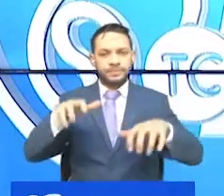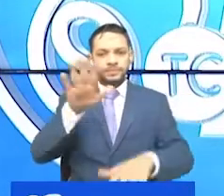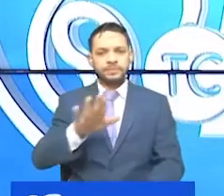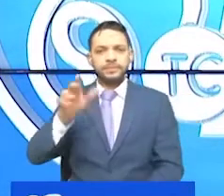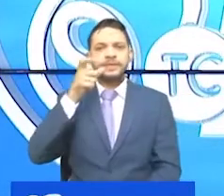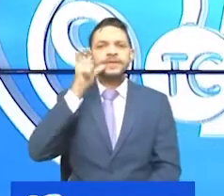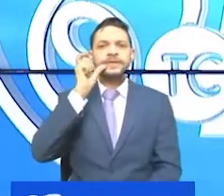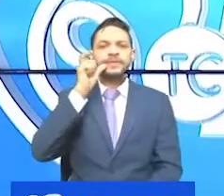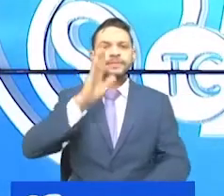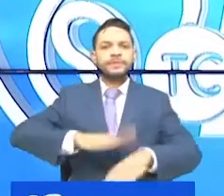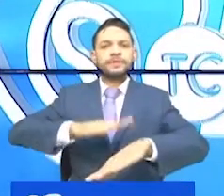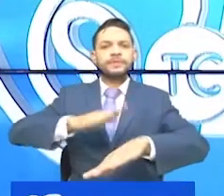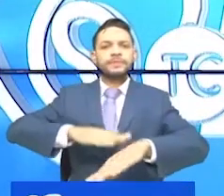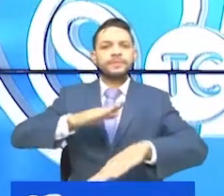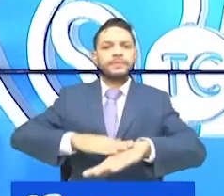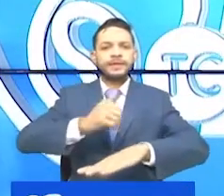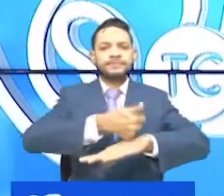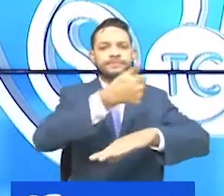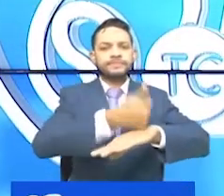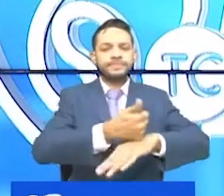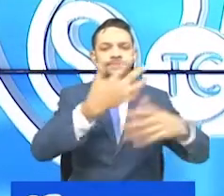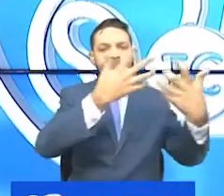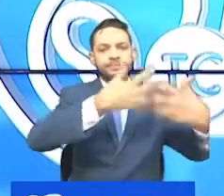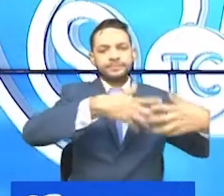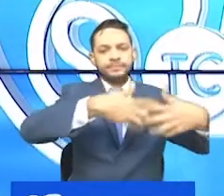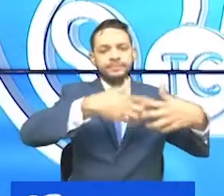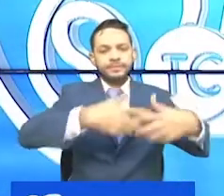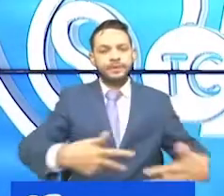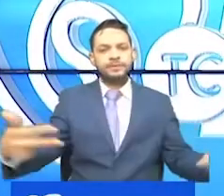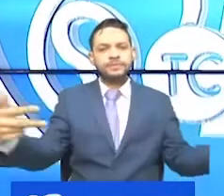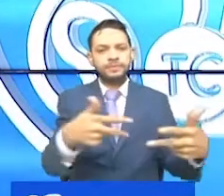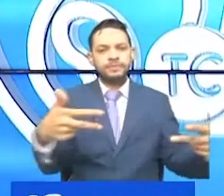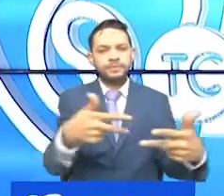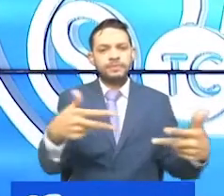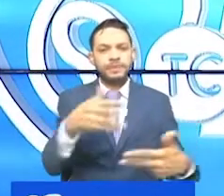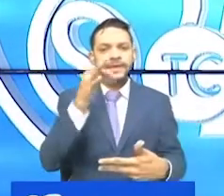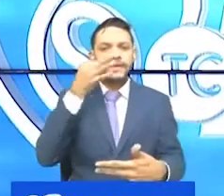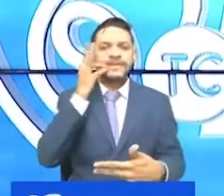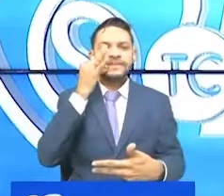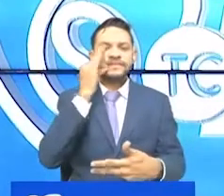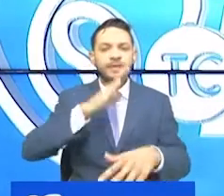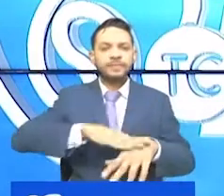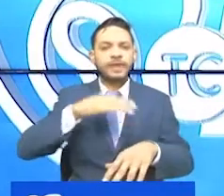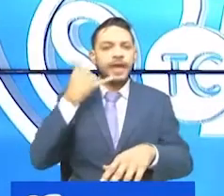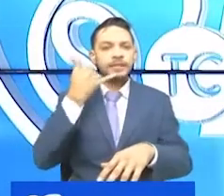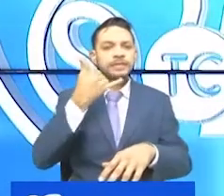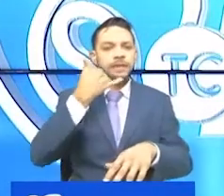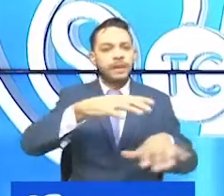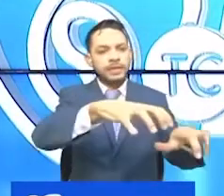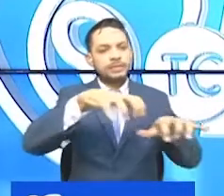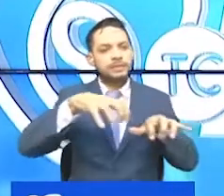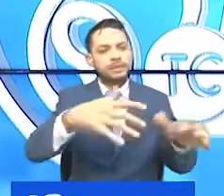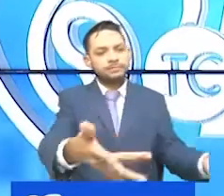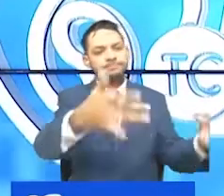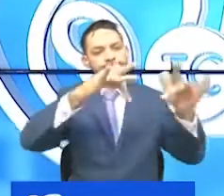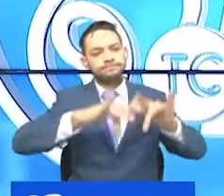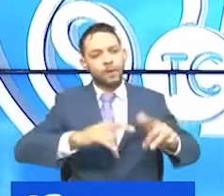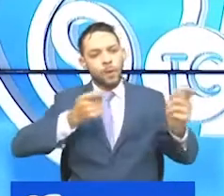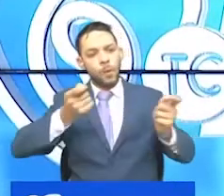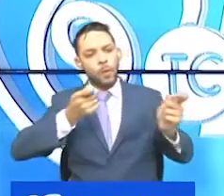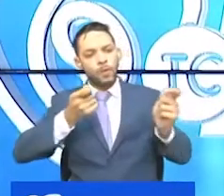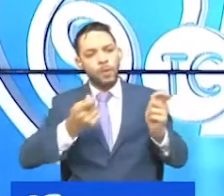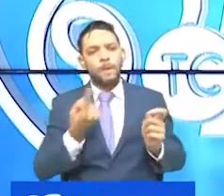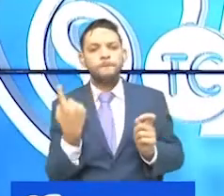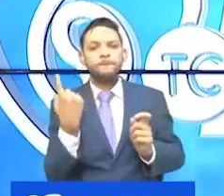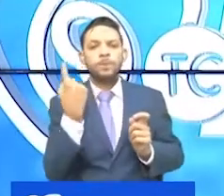de atención al gerente de autopistas del Café, Mauricio Vega, debido a que este no atiende los llamados que hace la Asamblea para el control político.